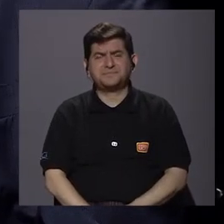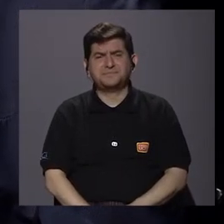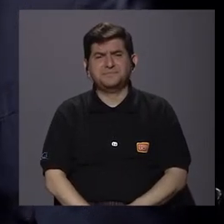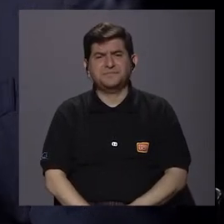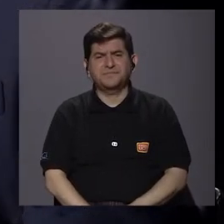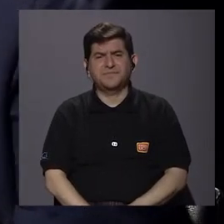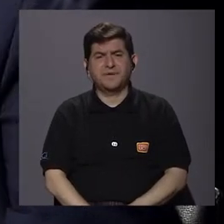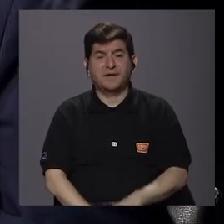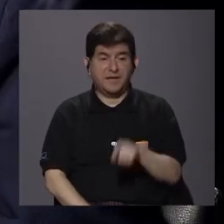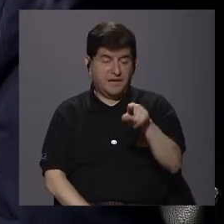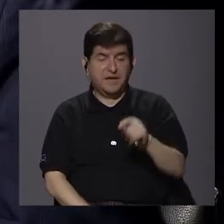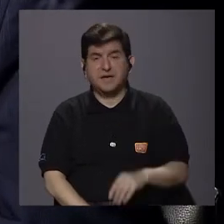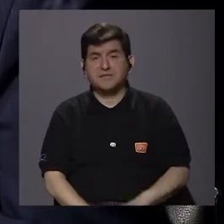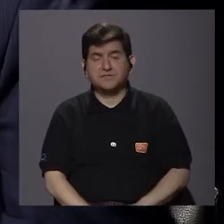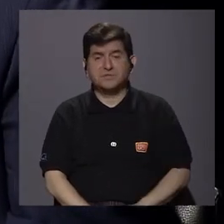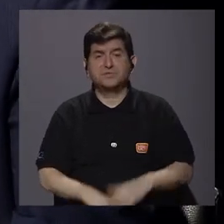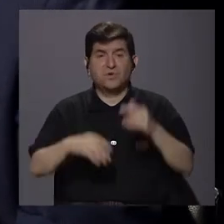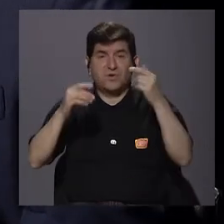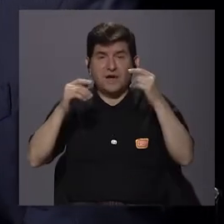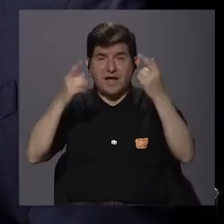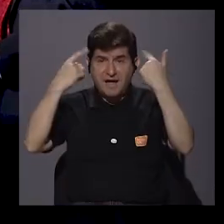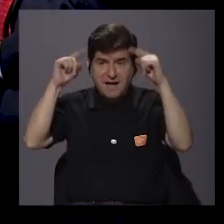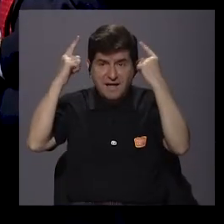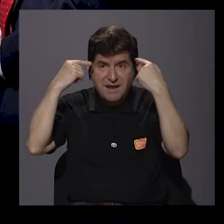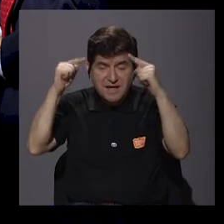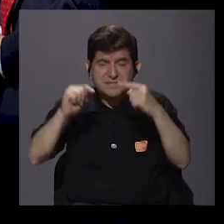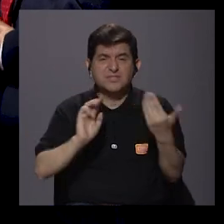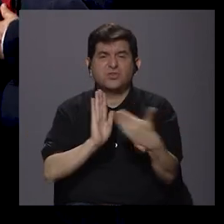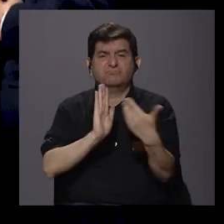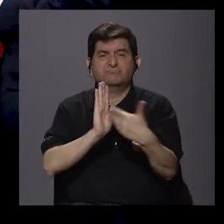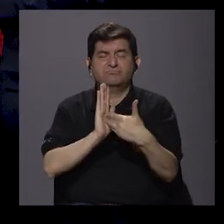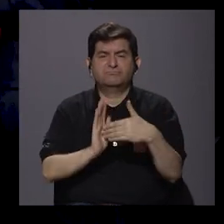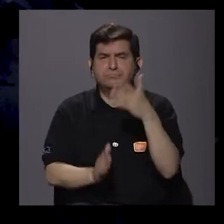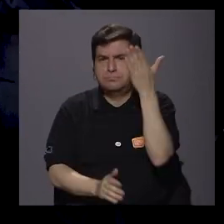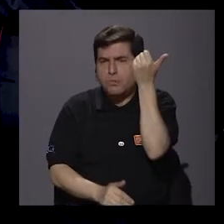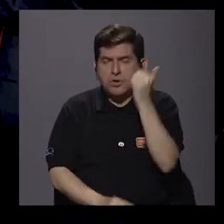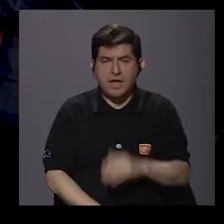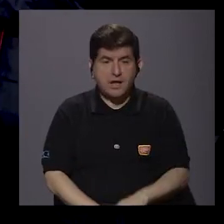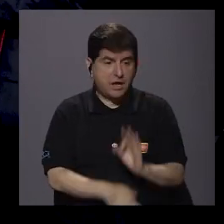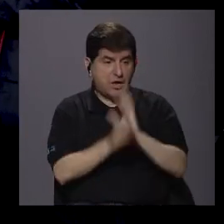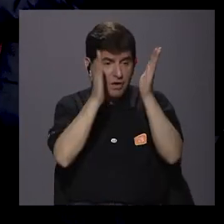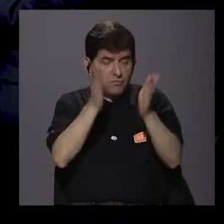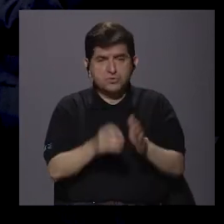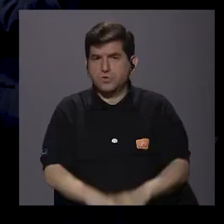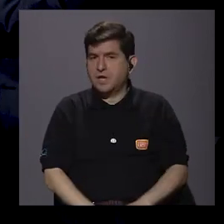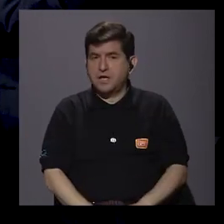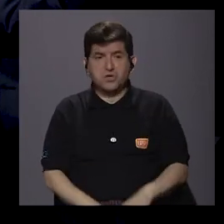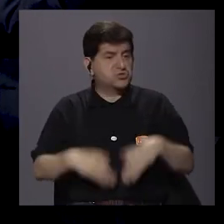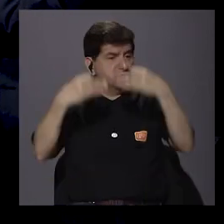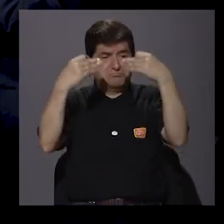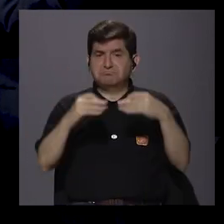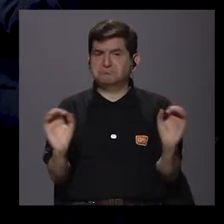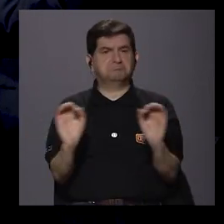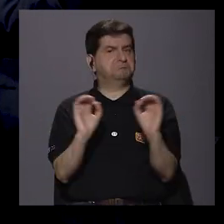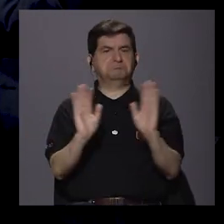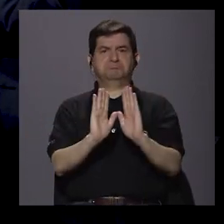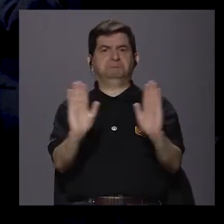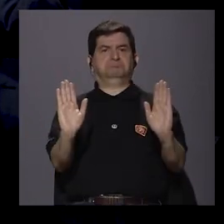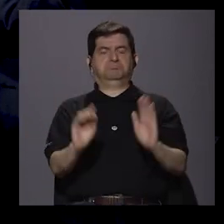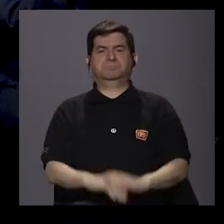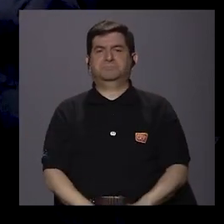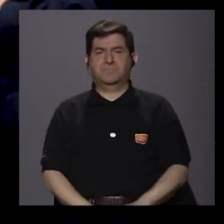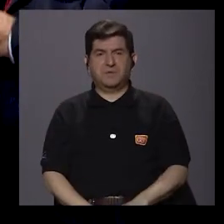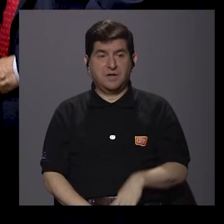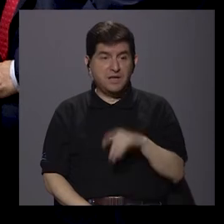y eso atenta contra la eficiencia porque porque entonces los funcionarios no se atreven a decidir y no se